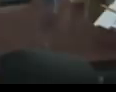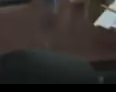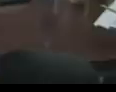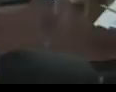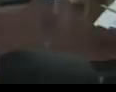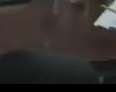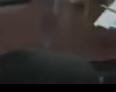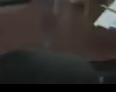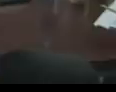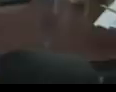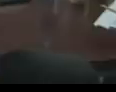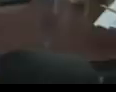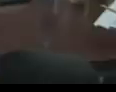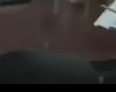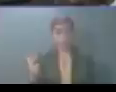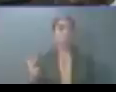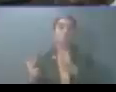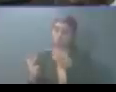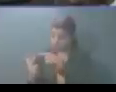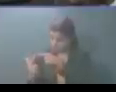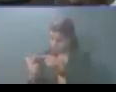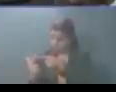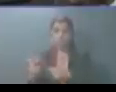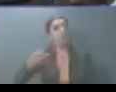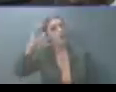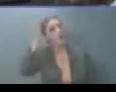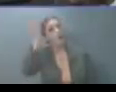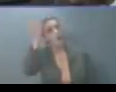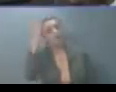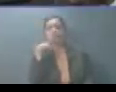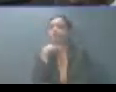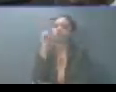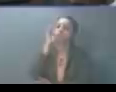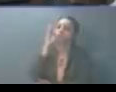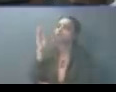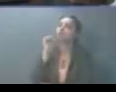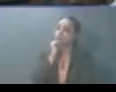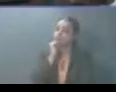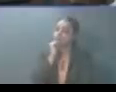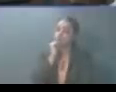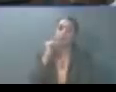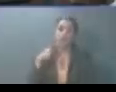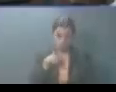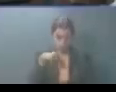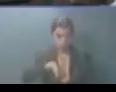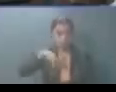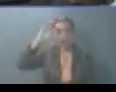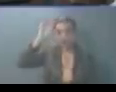respeto. Si ustedes, cuando ustedes estén hablando, yo no he intervenido por ninguno de ustedes. Por favor, guarden